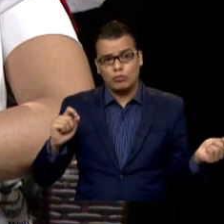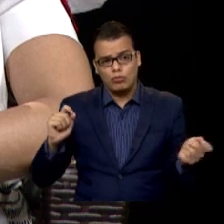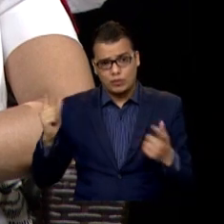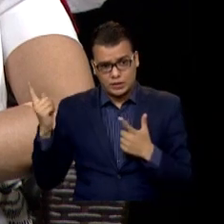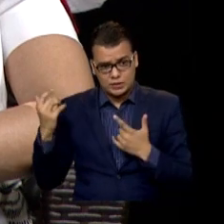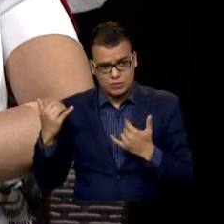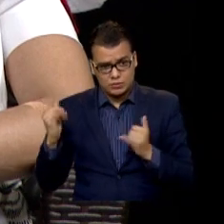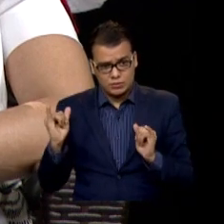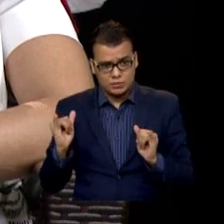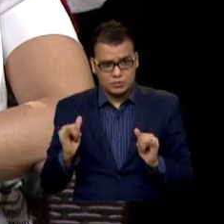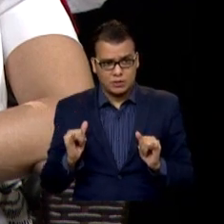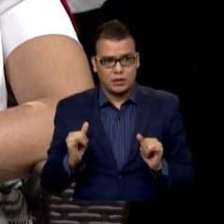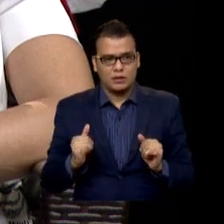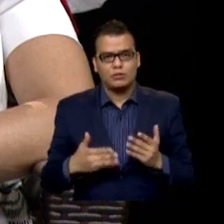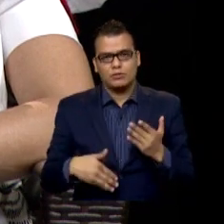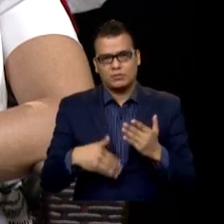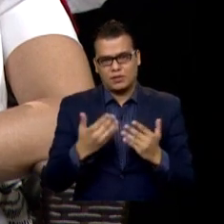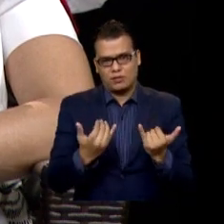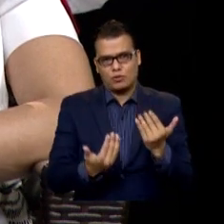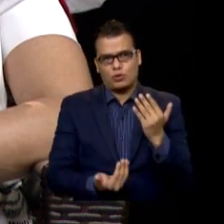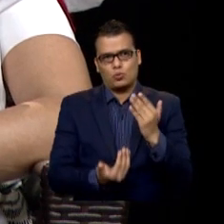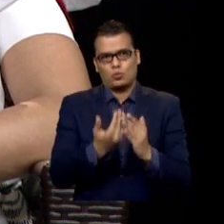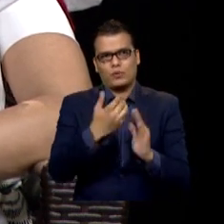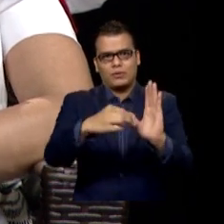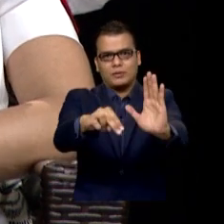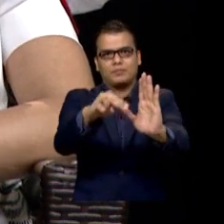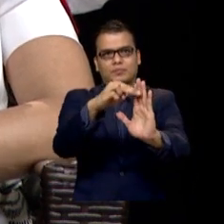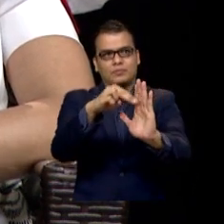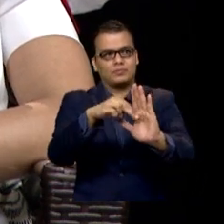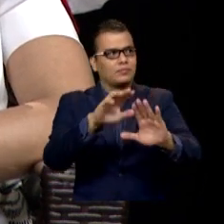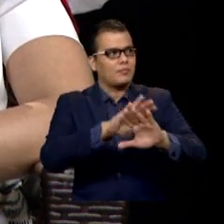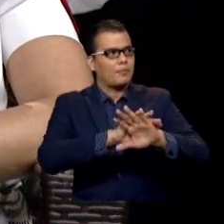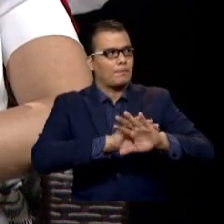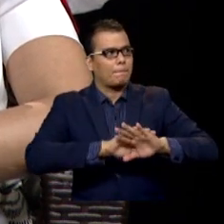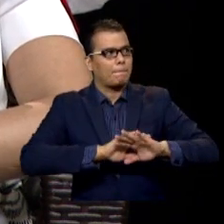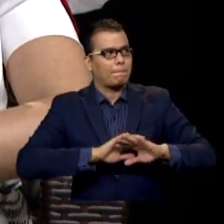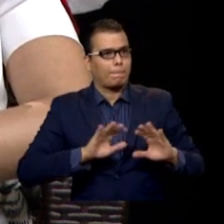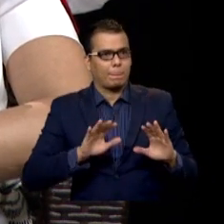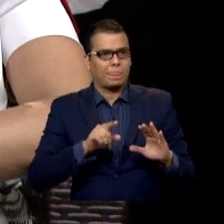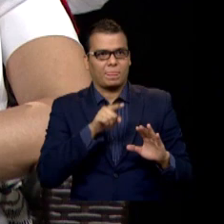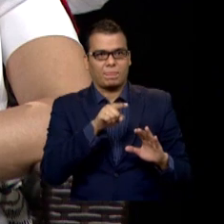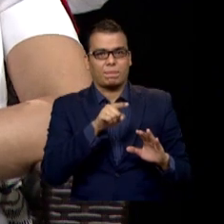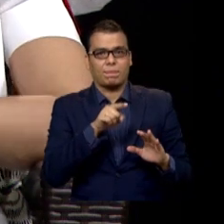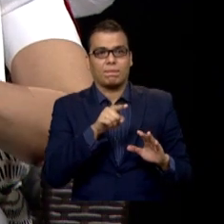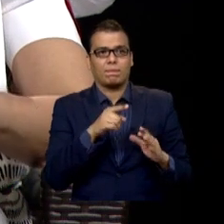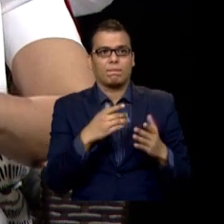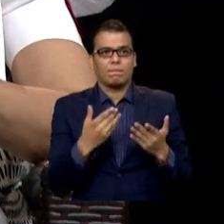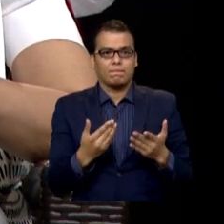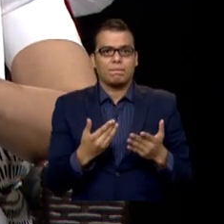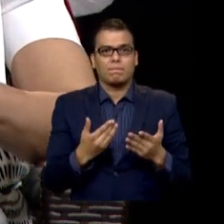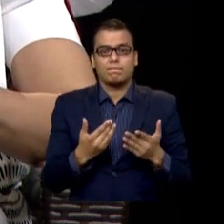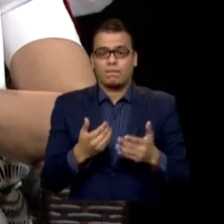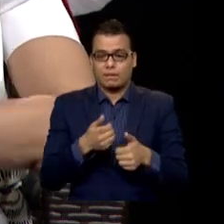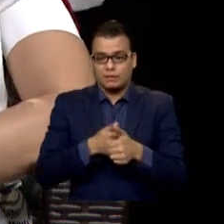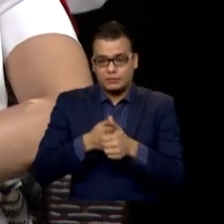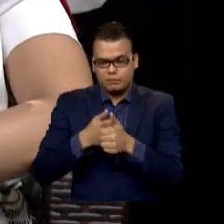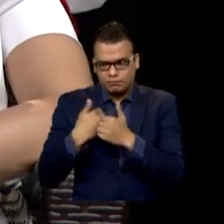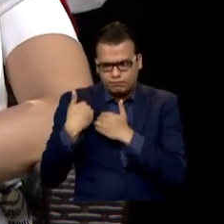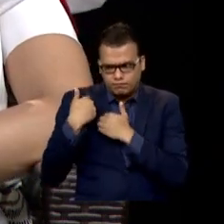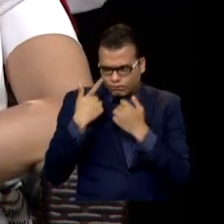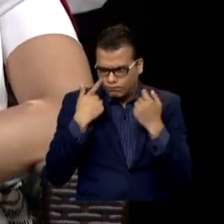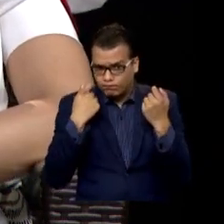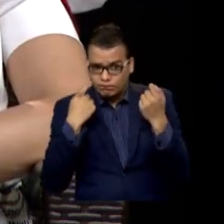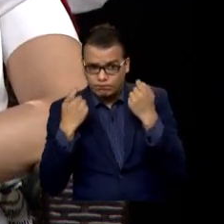hoy empezamos a diseñar los protocolos para, como lo dice la doctora, como somos responsables del seguimiento y de que se cumplan